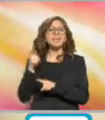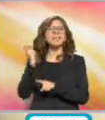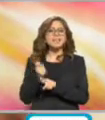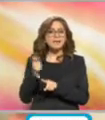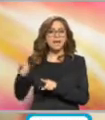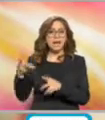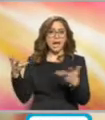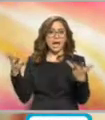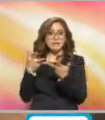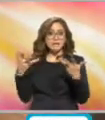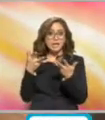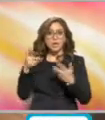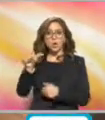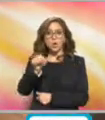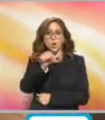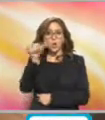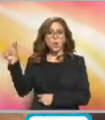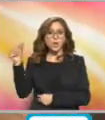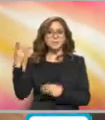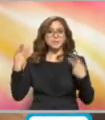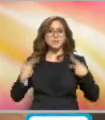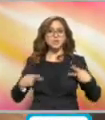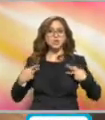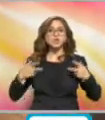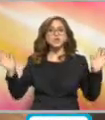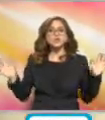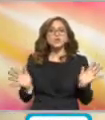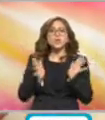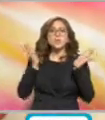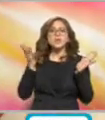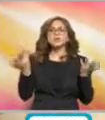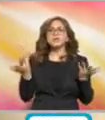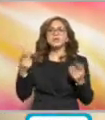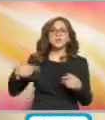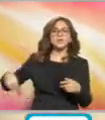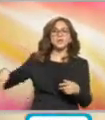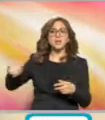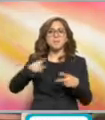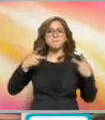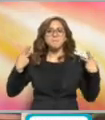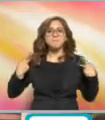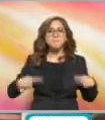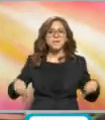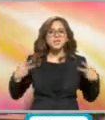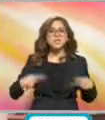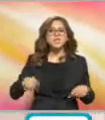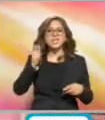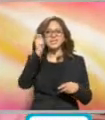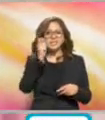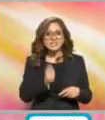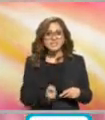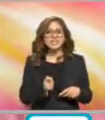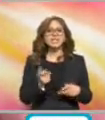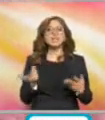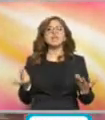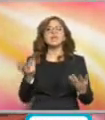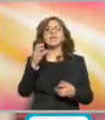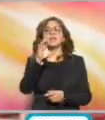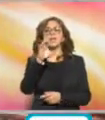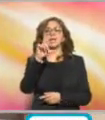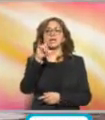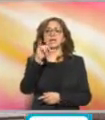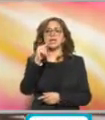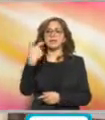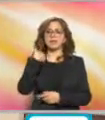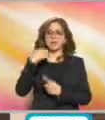que sorprendas a las personas, que sorprendas a la competencia, que sorprendas al cliente, que